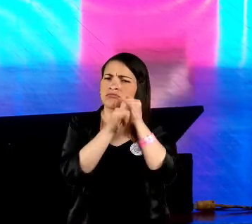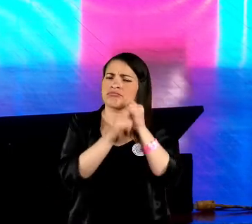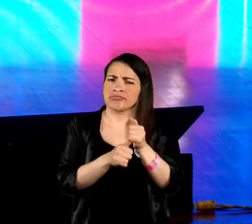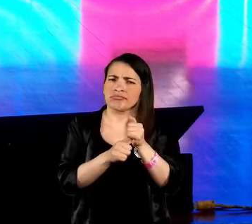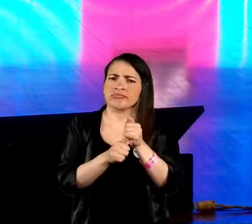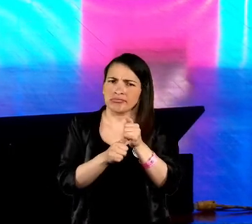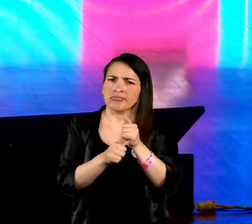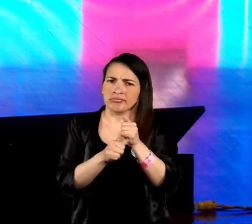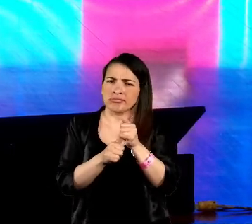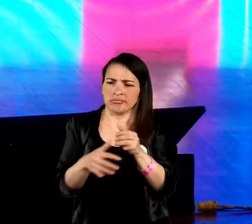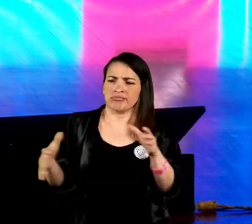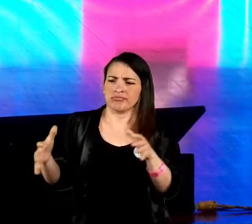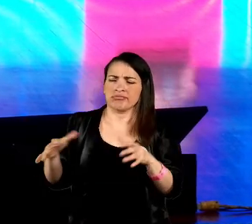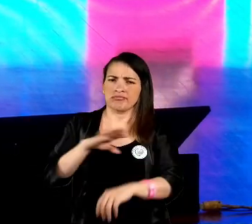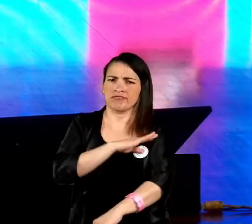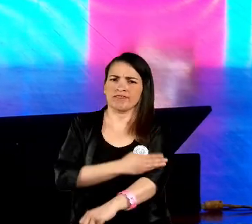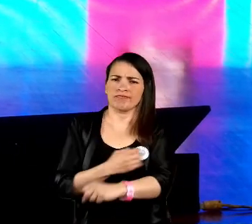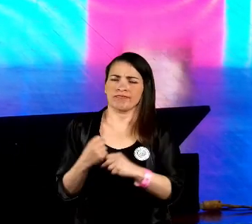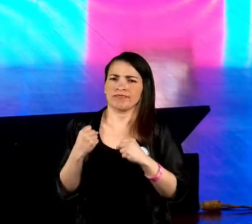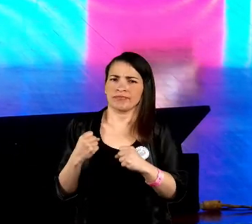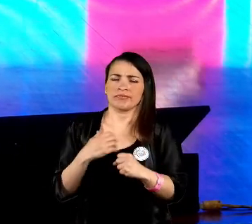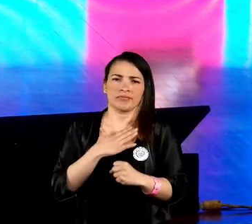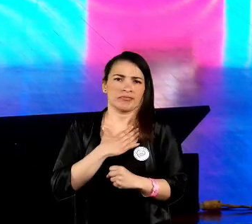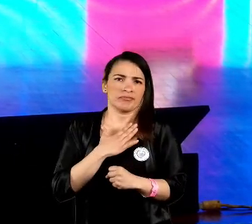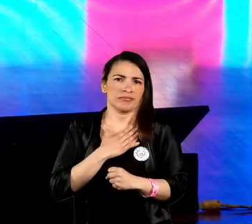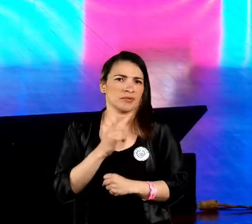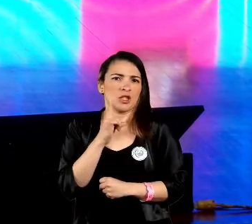nada más Y yo que hablo